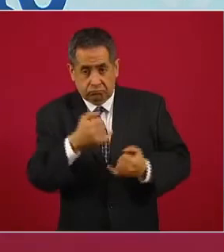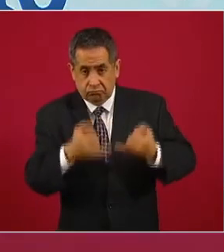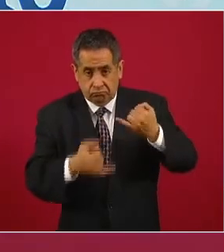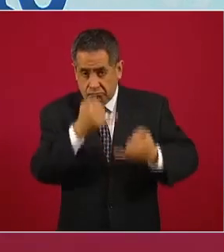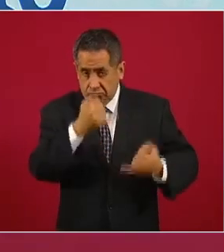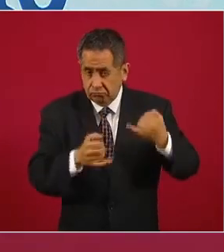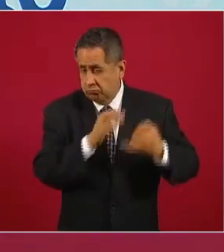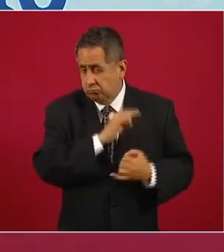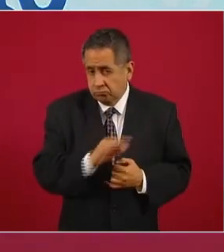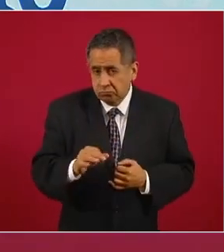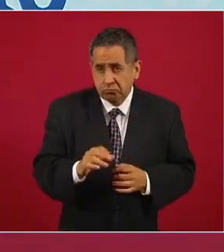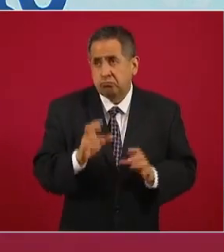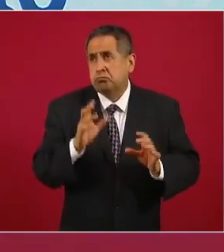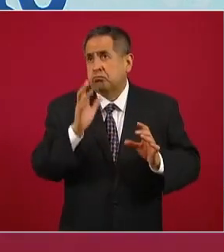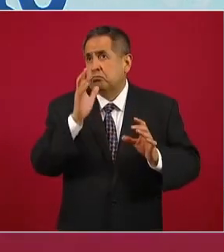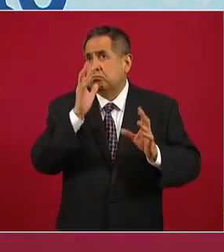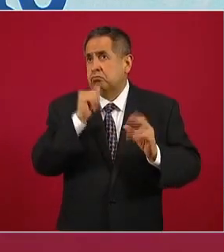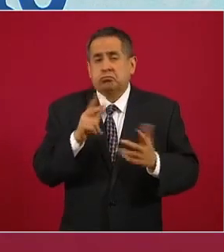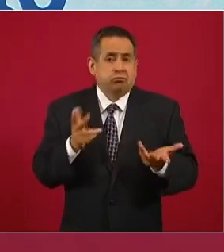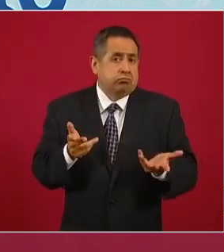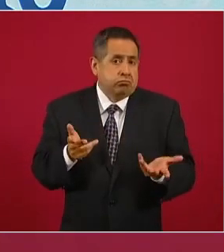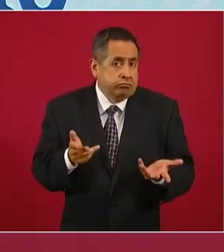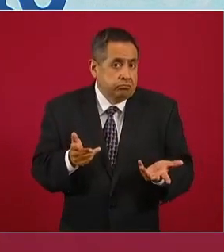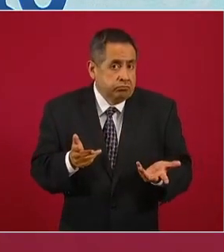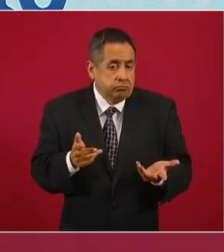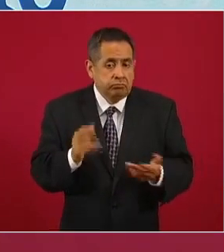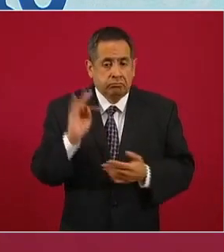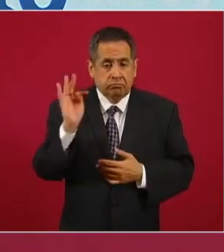o hay